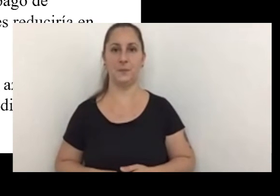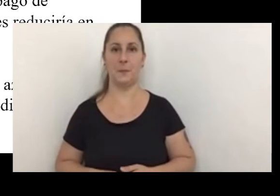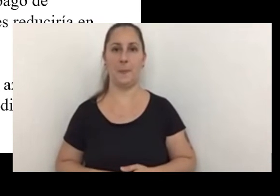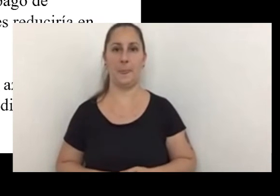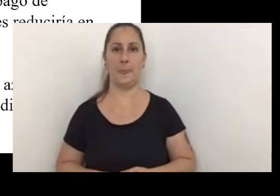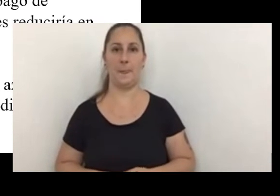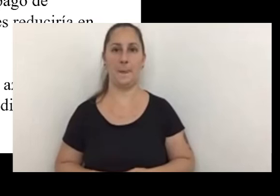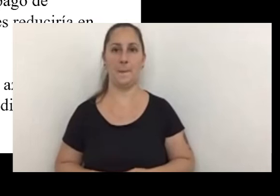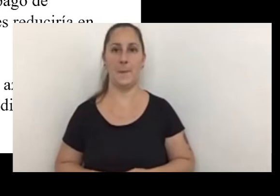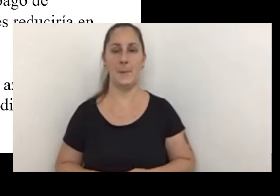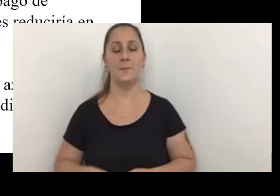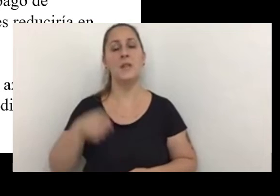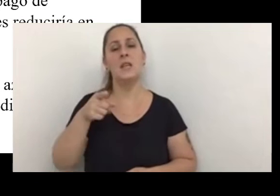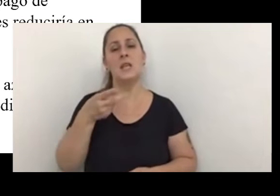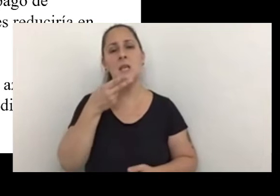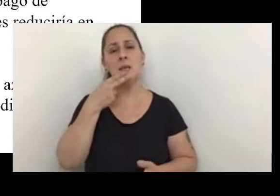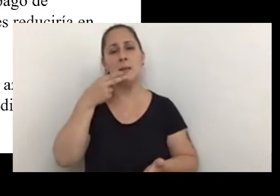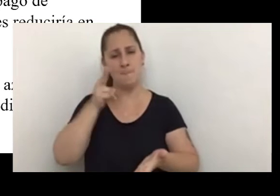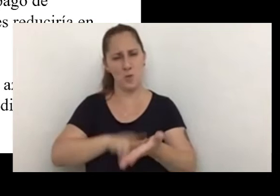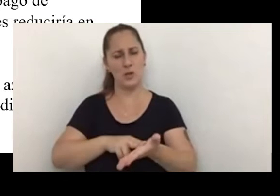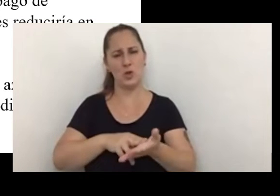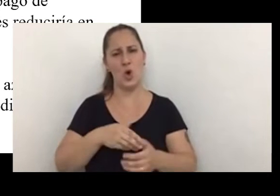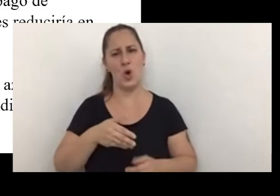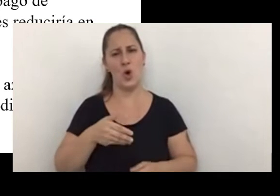Un impuesto que algo les adelantó